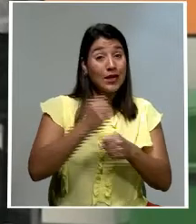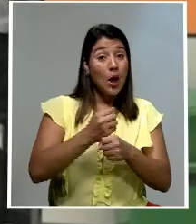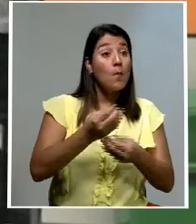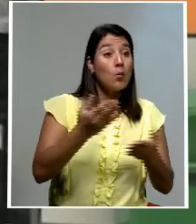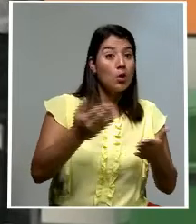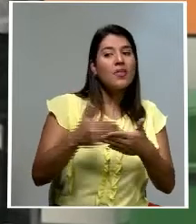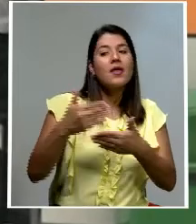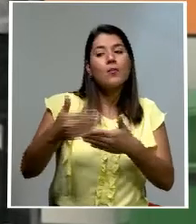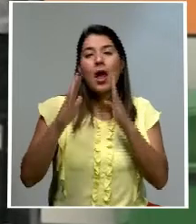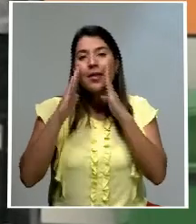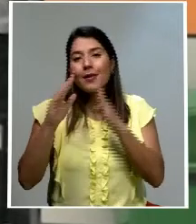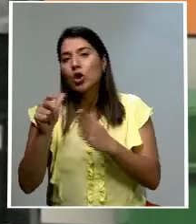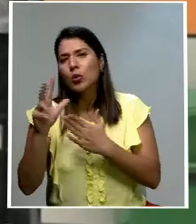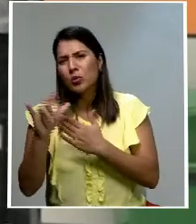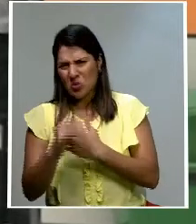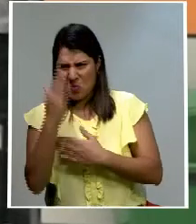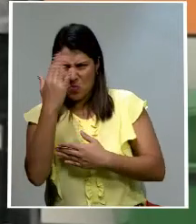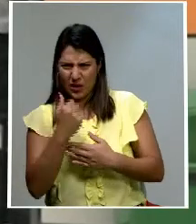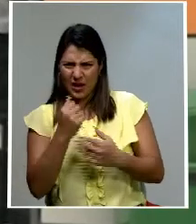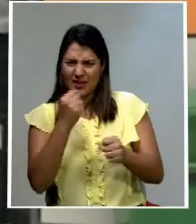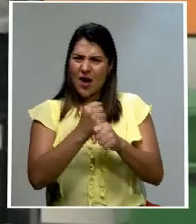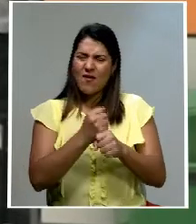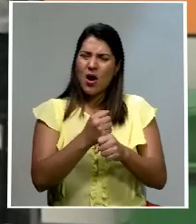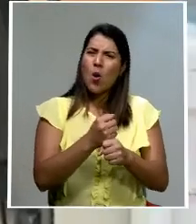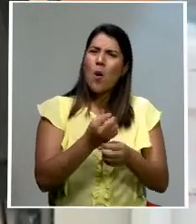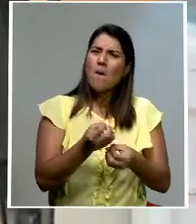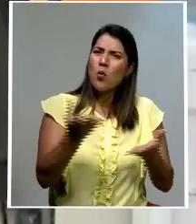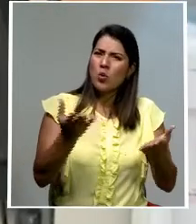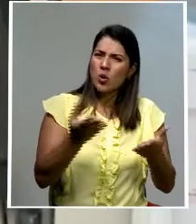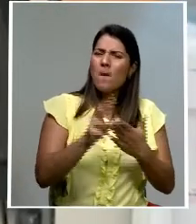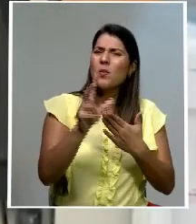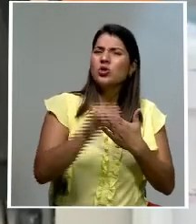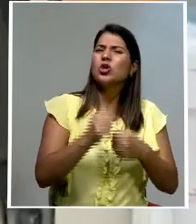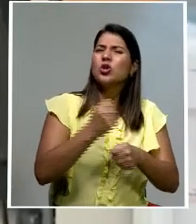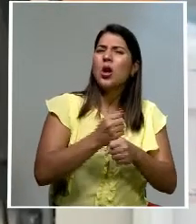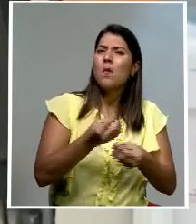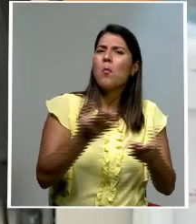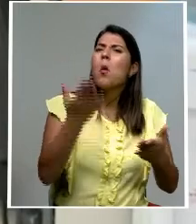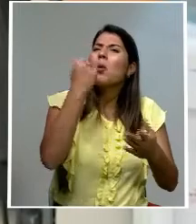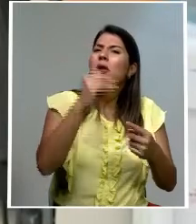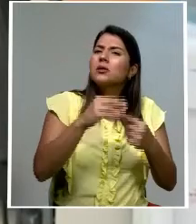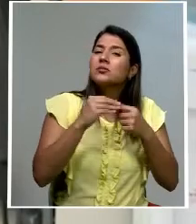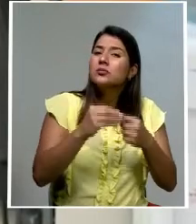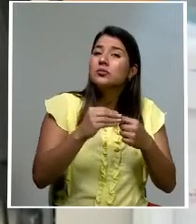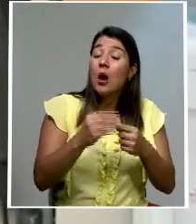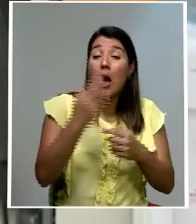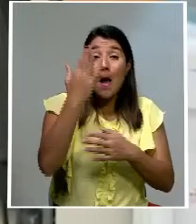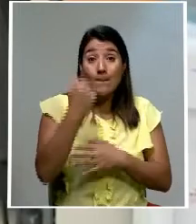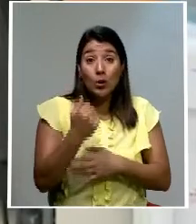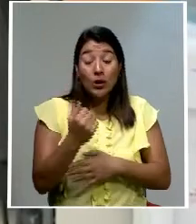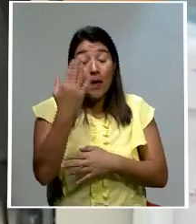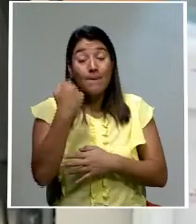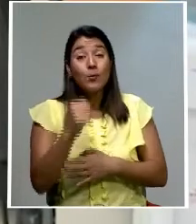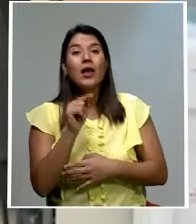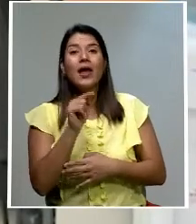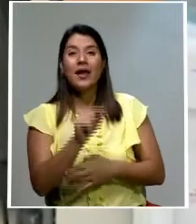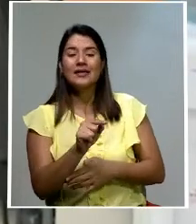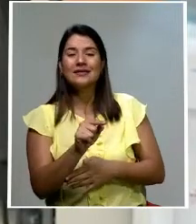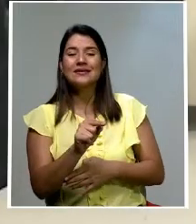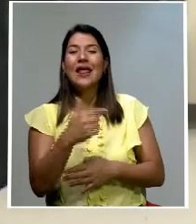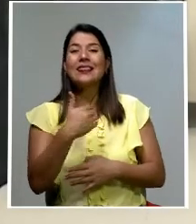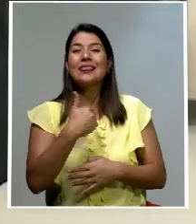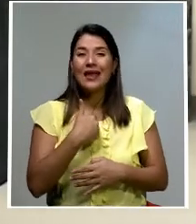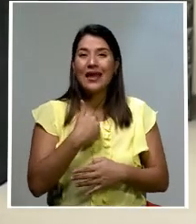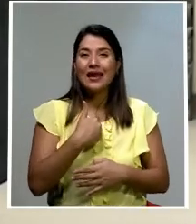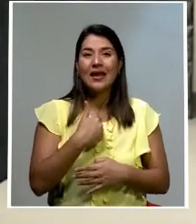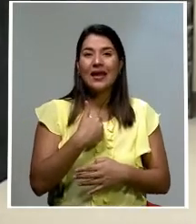por qué empleo público es fundamental? Porque empleo público consume más de la mitad